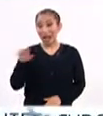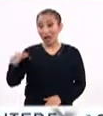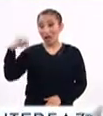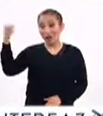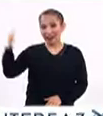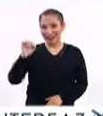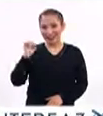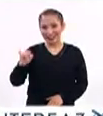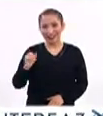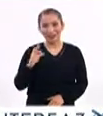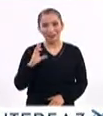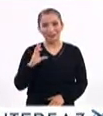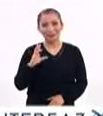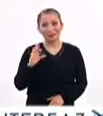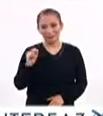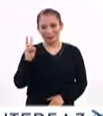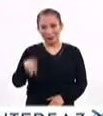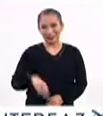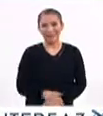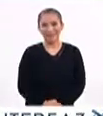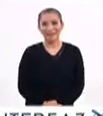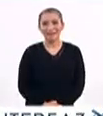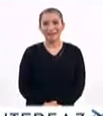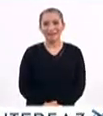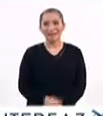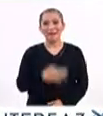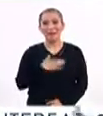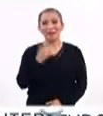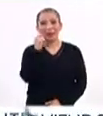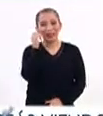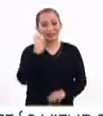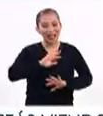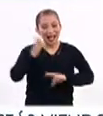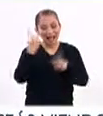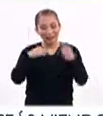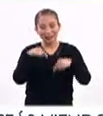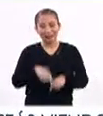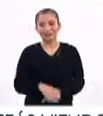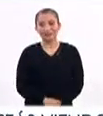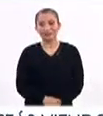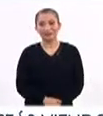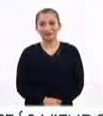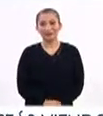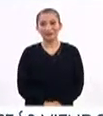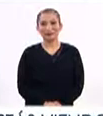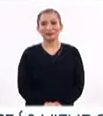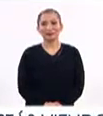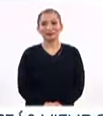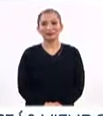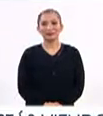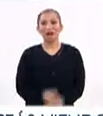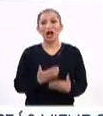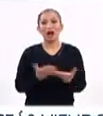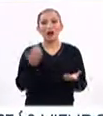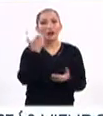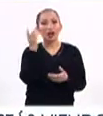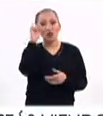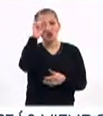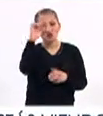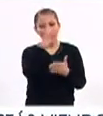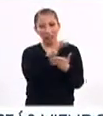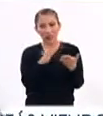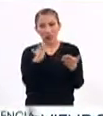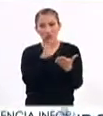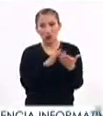afuera, pero no, de verdad. Pero bueno, no importa, lo bueno es que ya estás aquí. Ya estoy aquí. Bueno, ahora les quiero proponer una